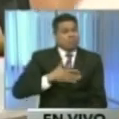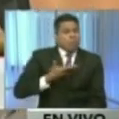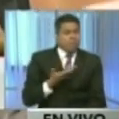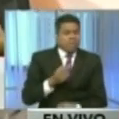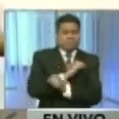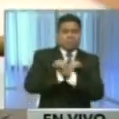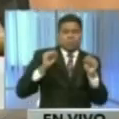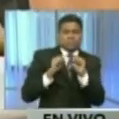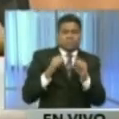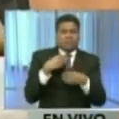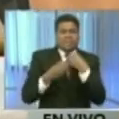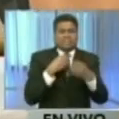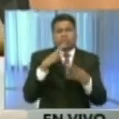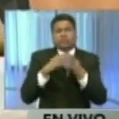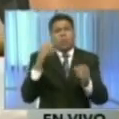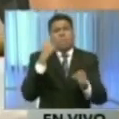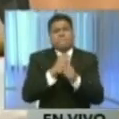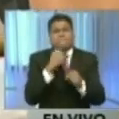esos problemas.